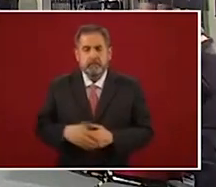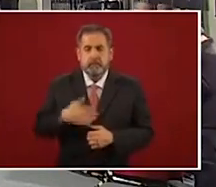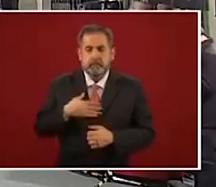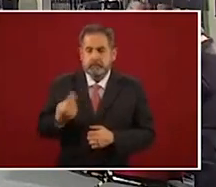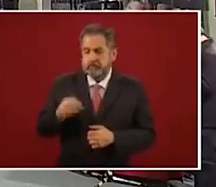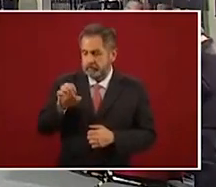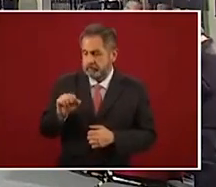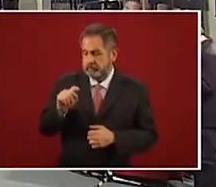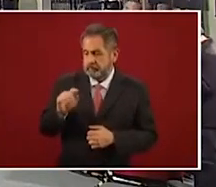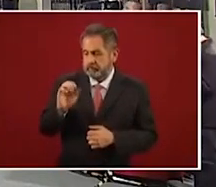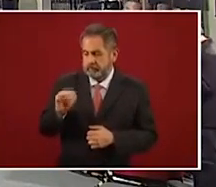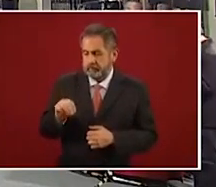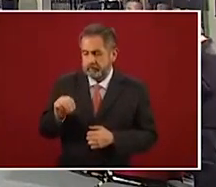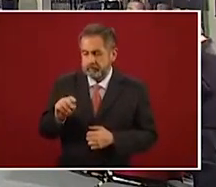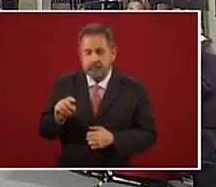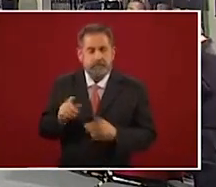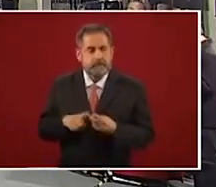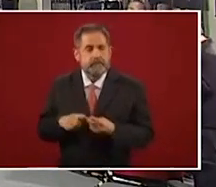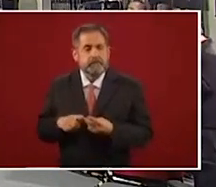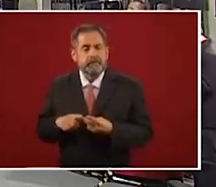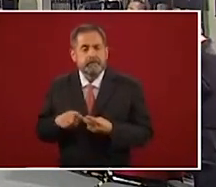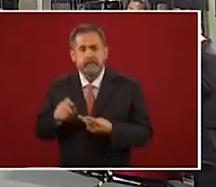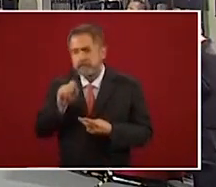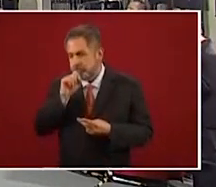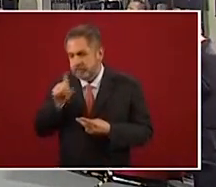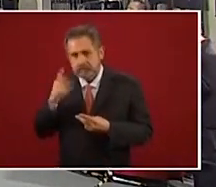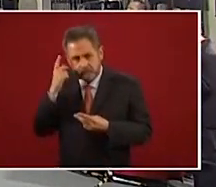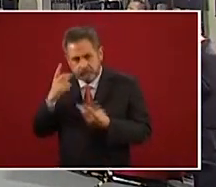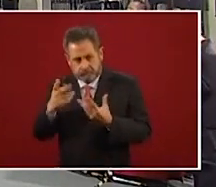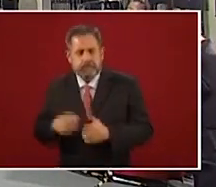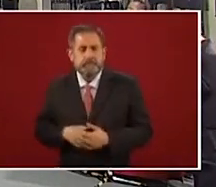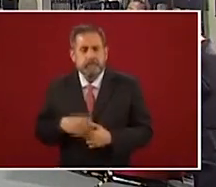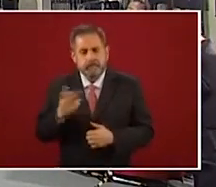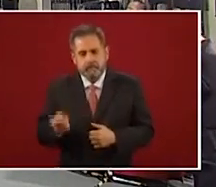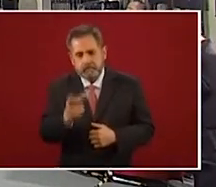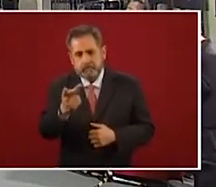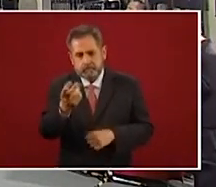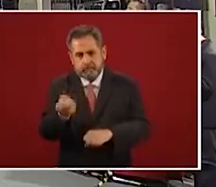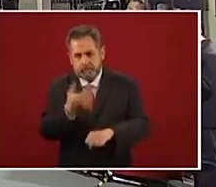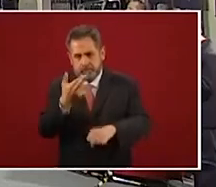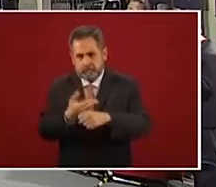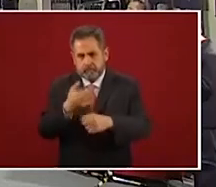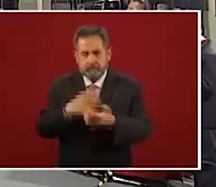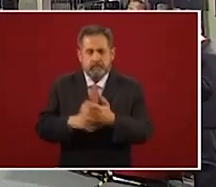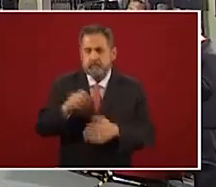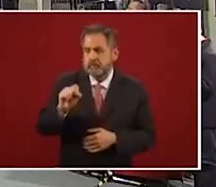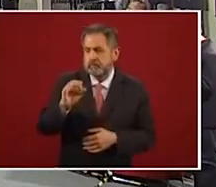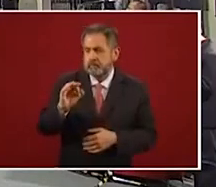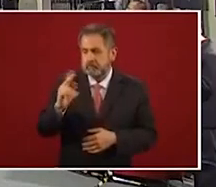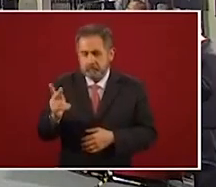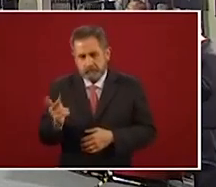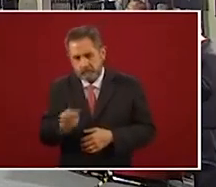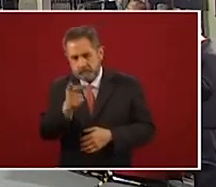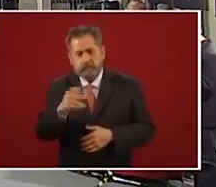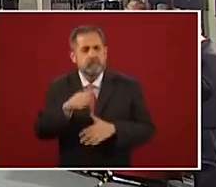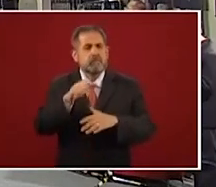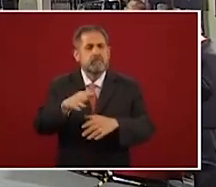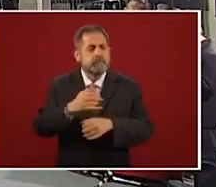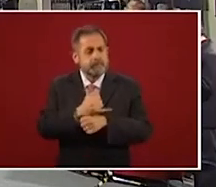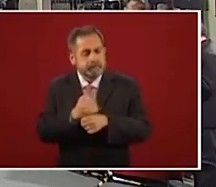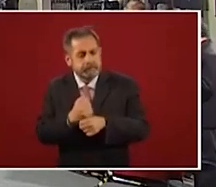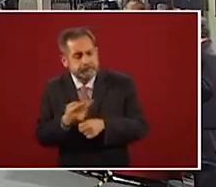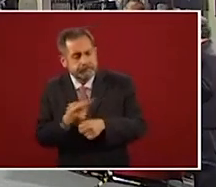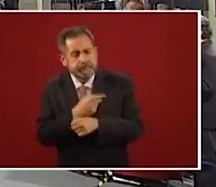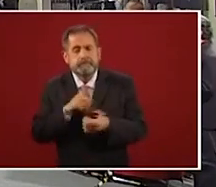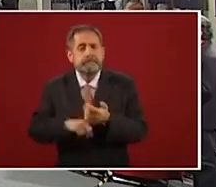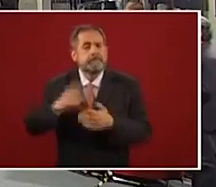Durán, Grupo México Publica y Jalisco Publica Diario. Una pregunta para la secretaria de la Función Pública sobre la investigación que se